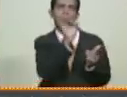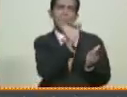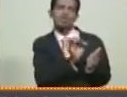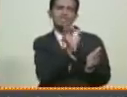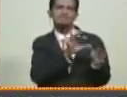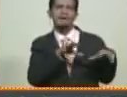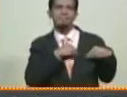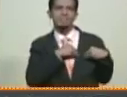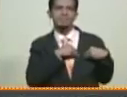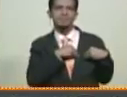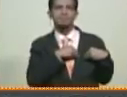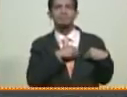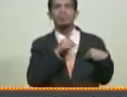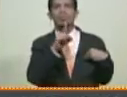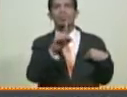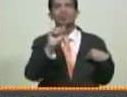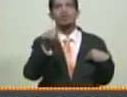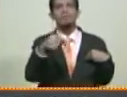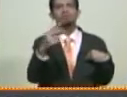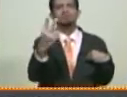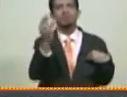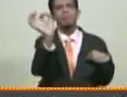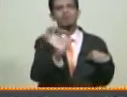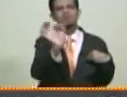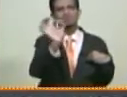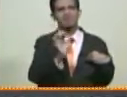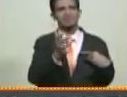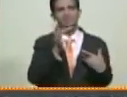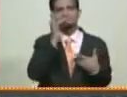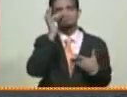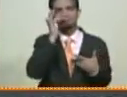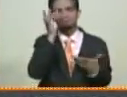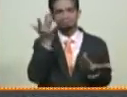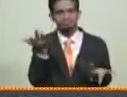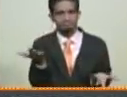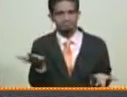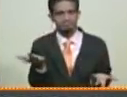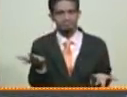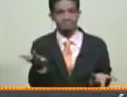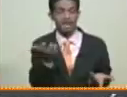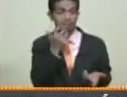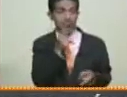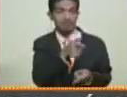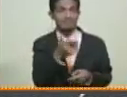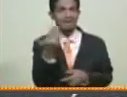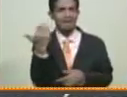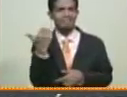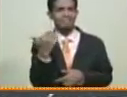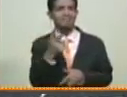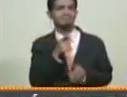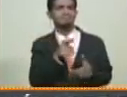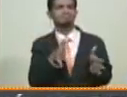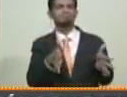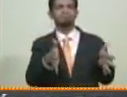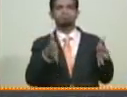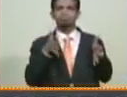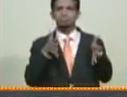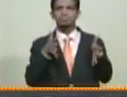En Colombia no importa el prestigio. Si importara el prestigio, él hubiese ganado en la primera vuelta y